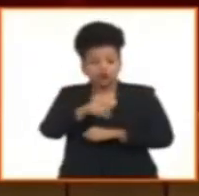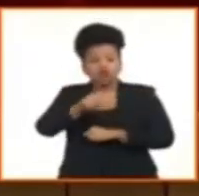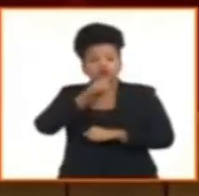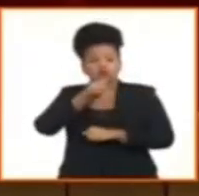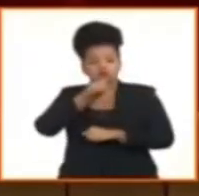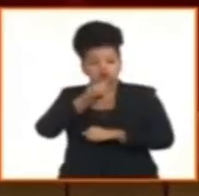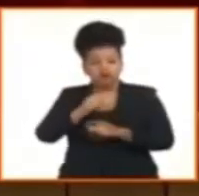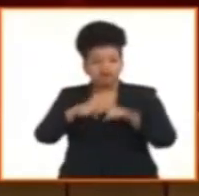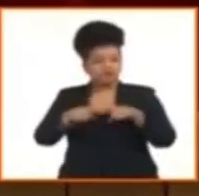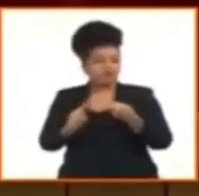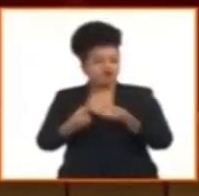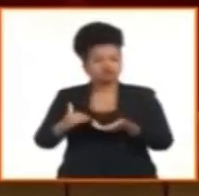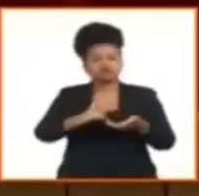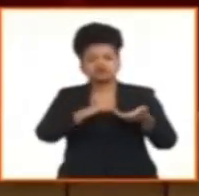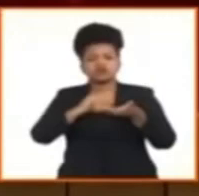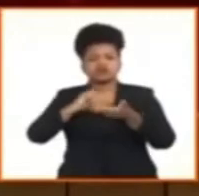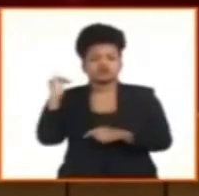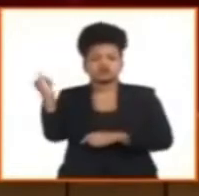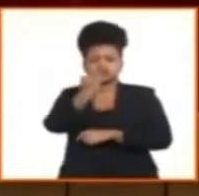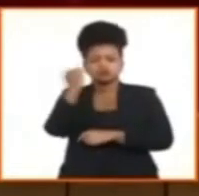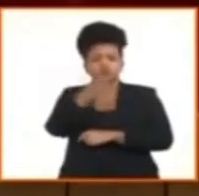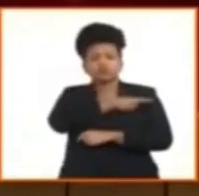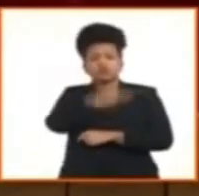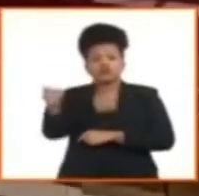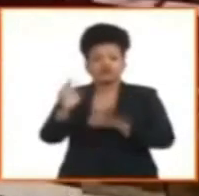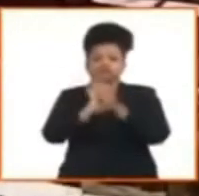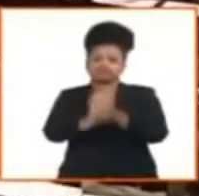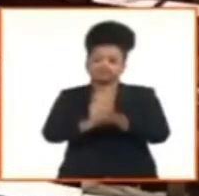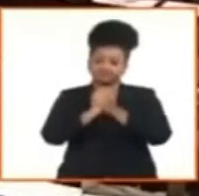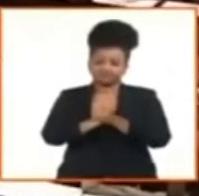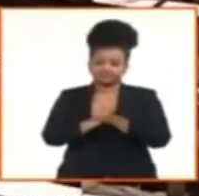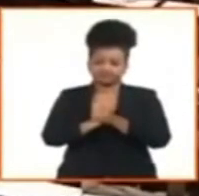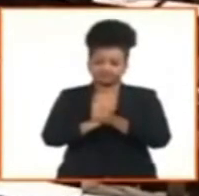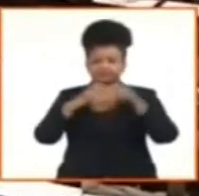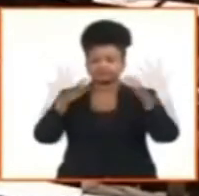la solidaridad internacional que ustedes encarnan.